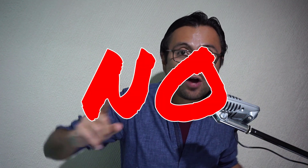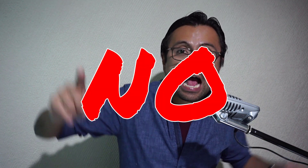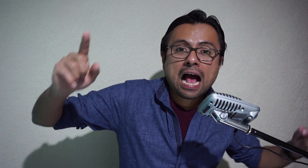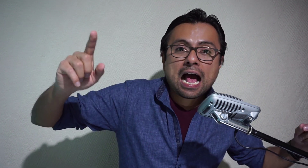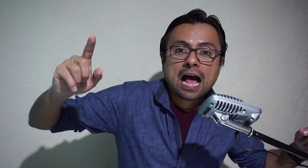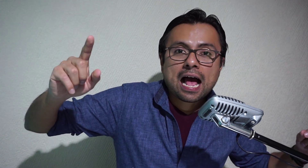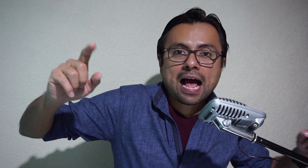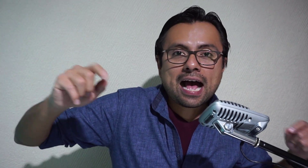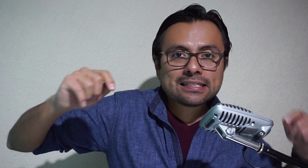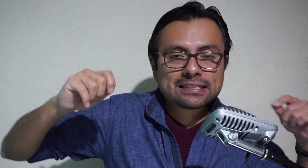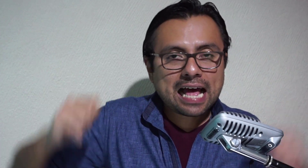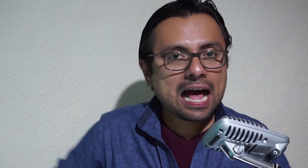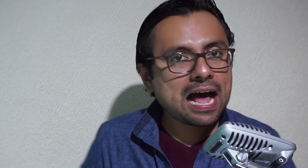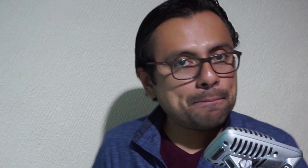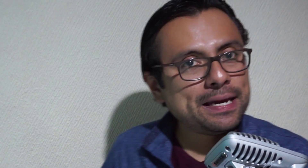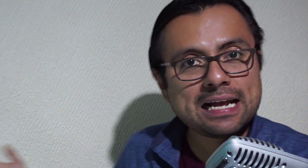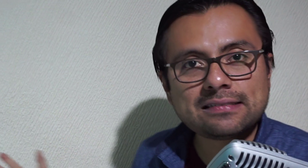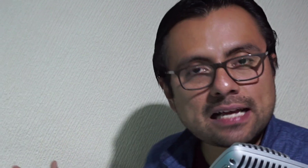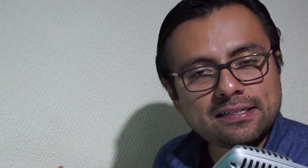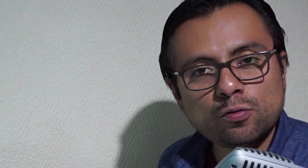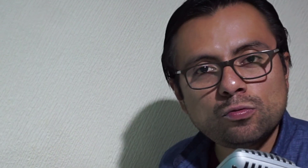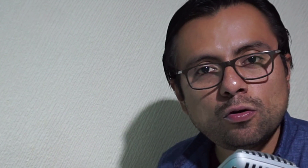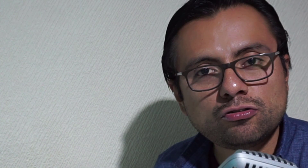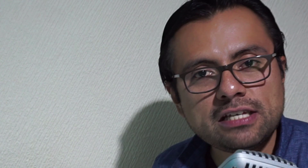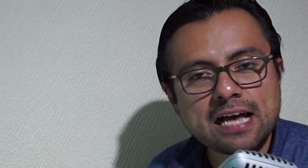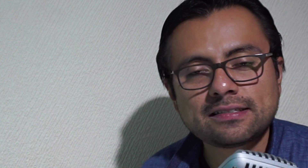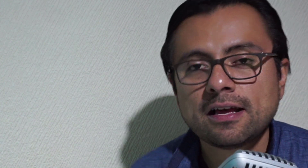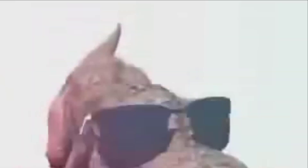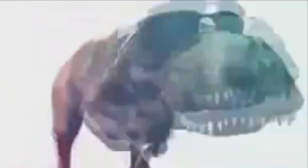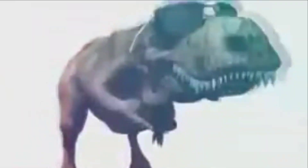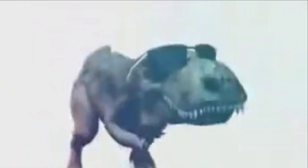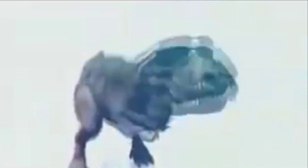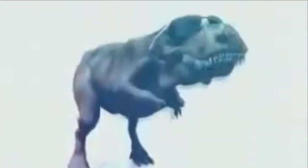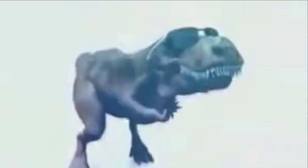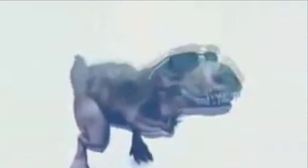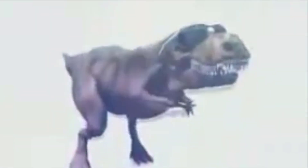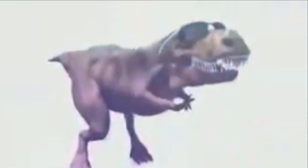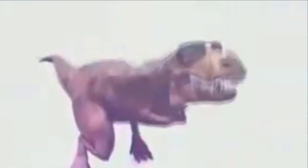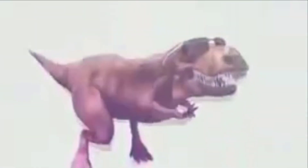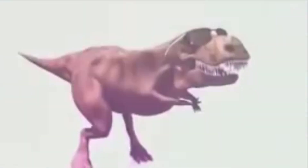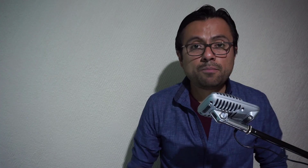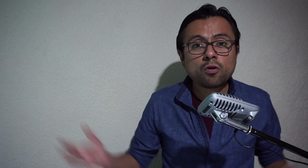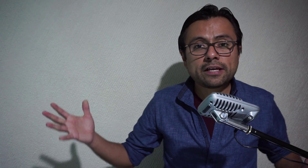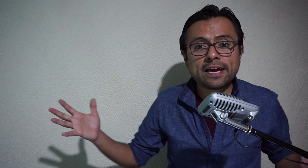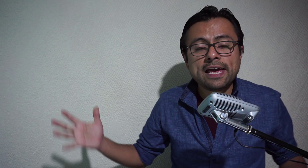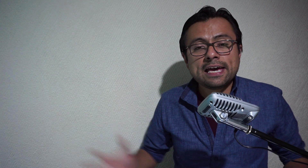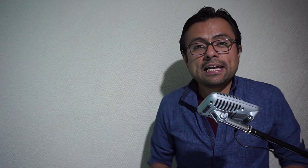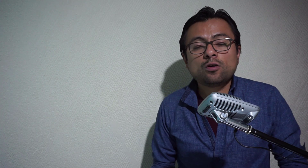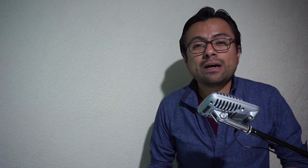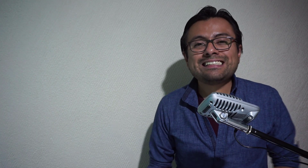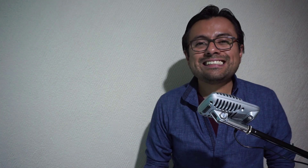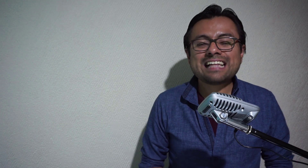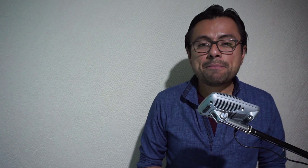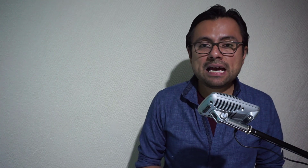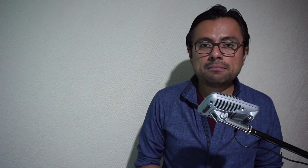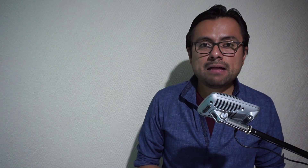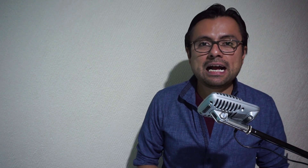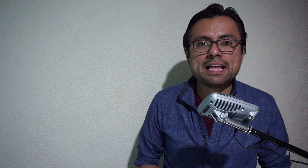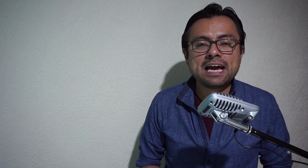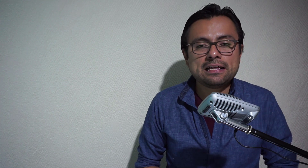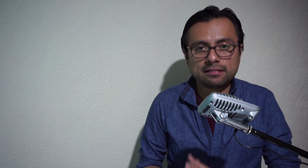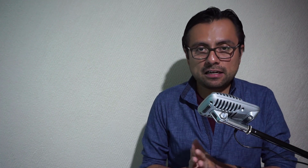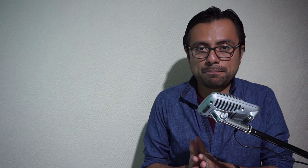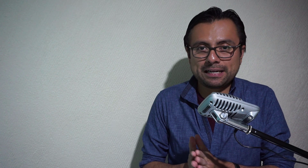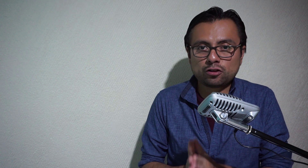amparo hasta apenas hace unos días auxilio me desmayo porque el juez damián